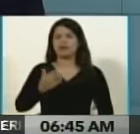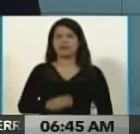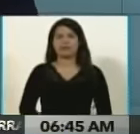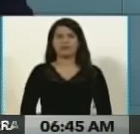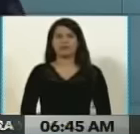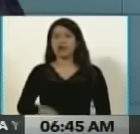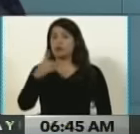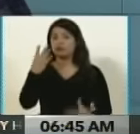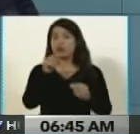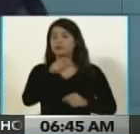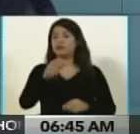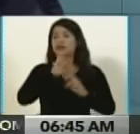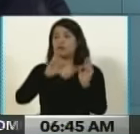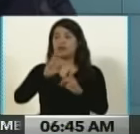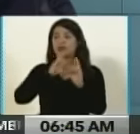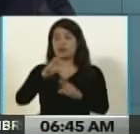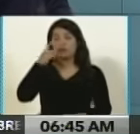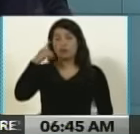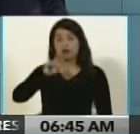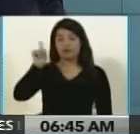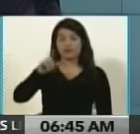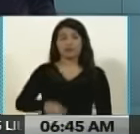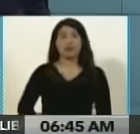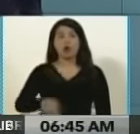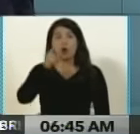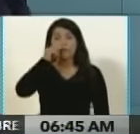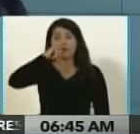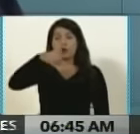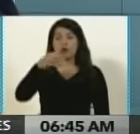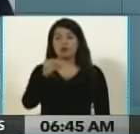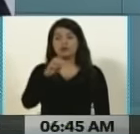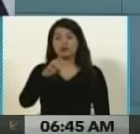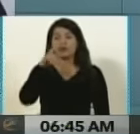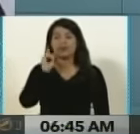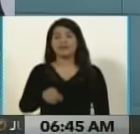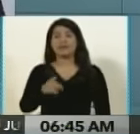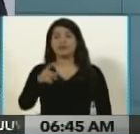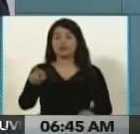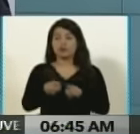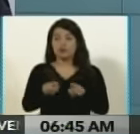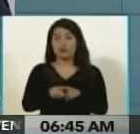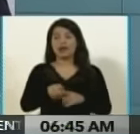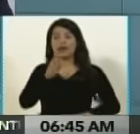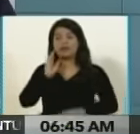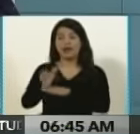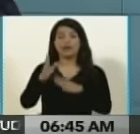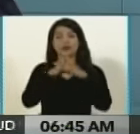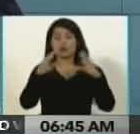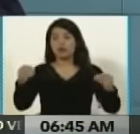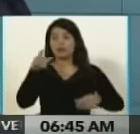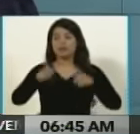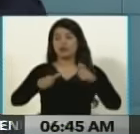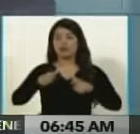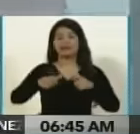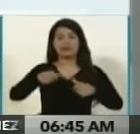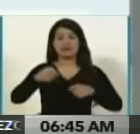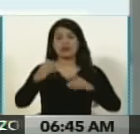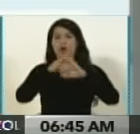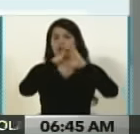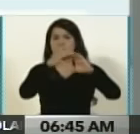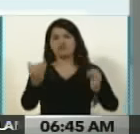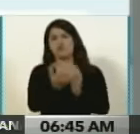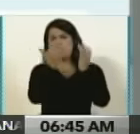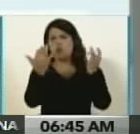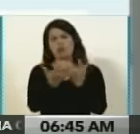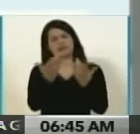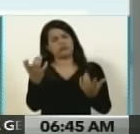muchas reacciones y de inmediato las leemos para ustedes. José Martínez, hay que castigar a estos delincuentes que queman los autobuses de las